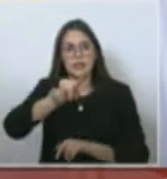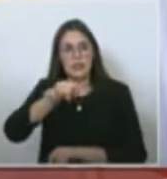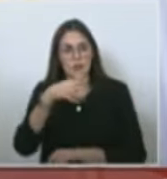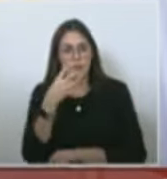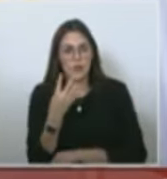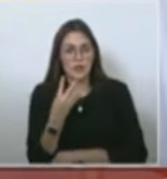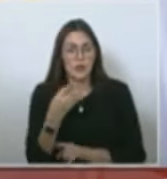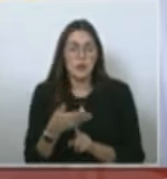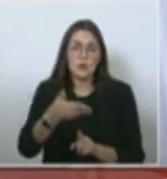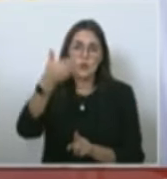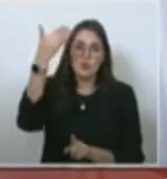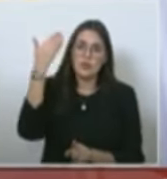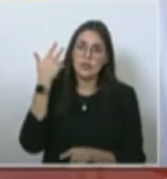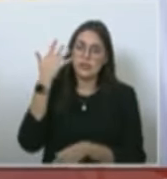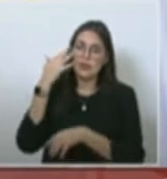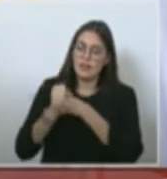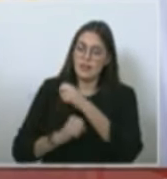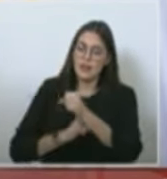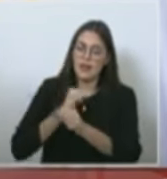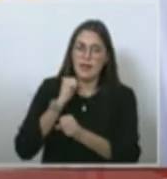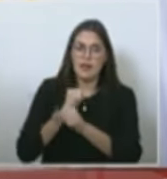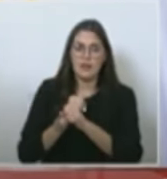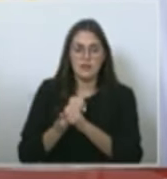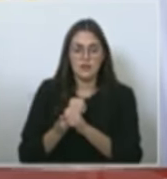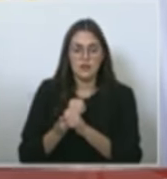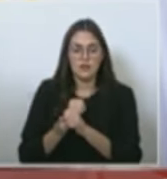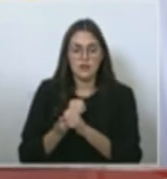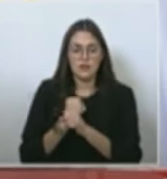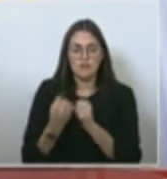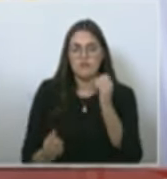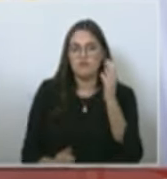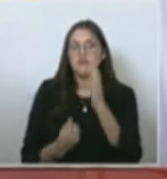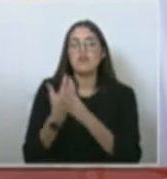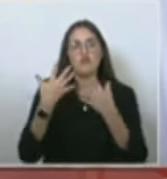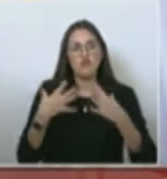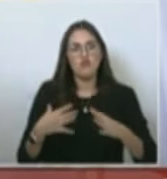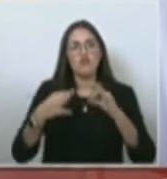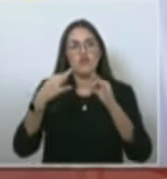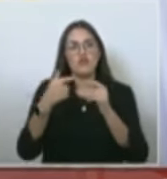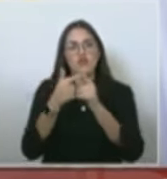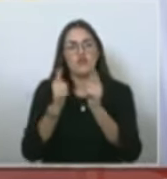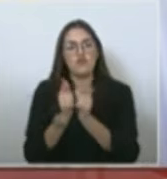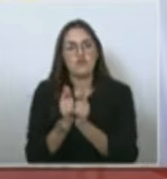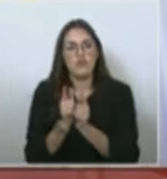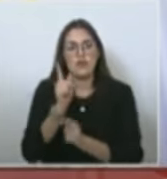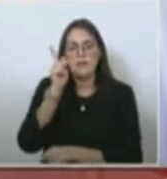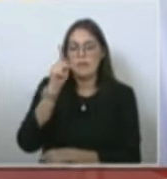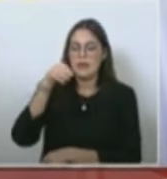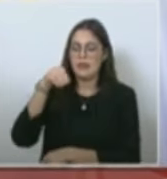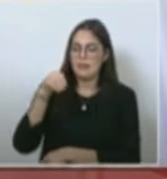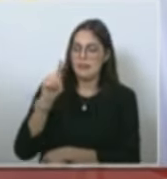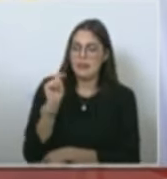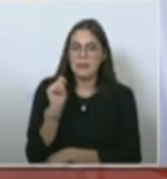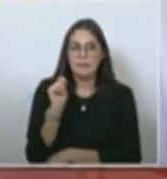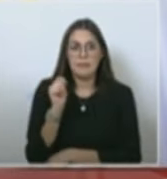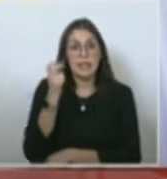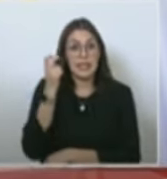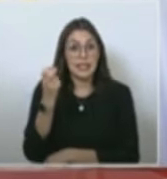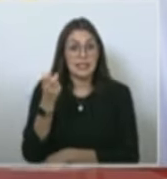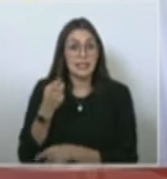hace 50 años, se funda el Partido Mexicano de los Trabajadores, se inicia